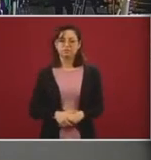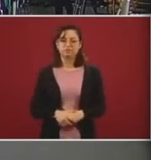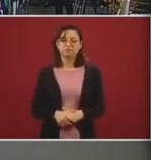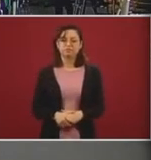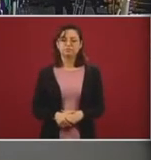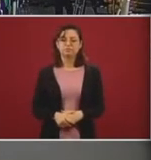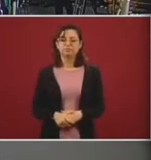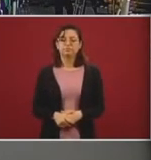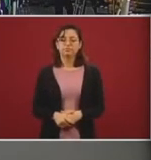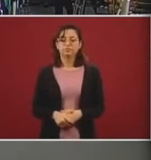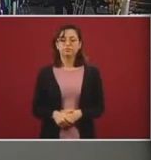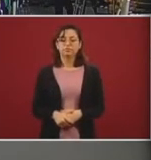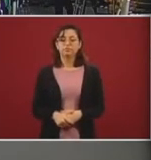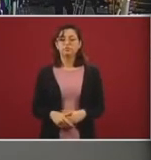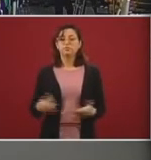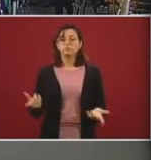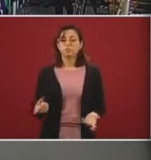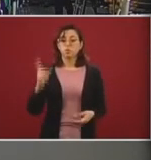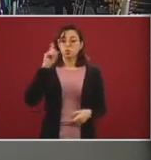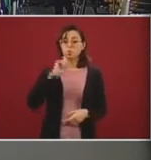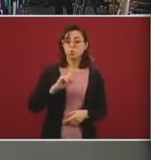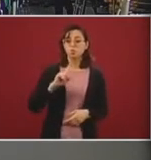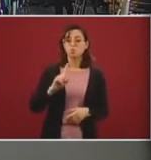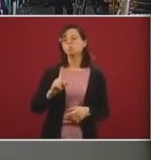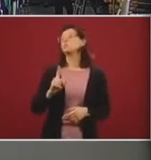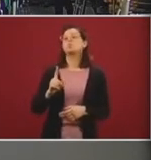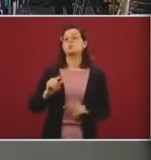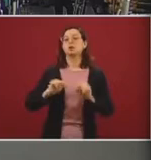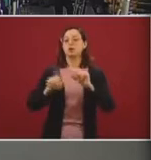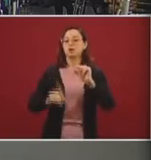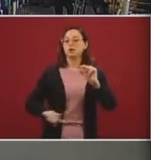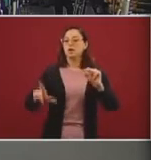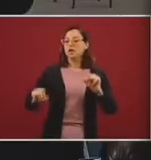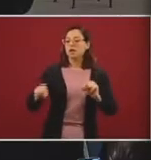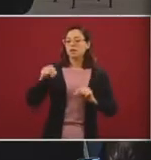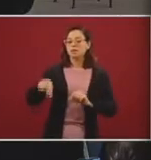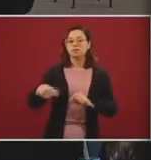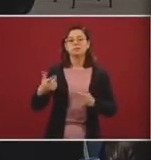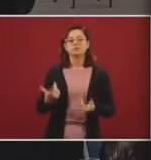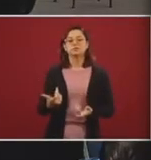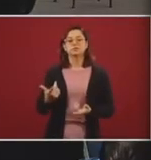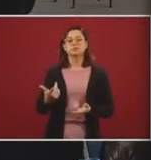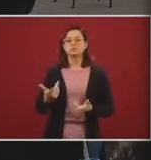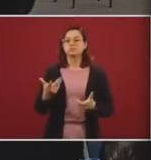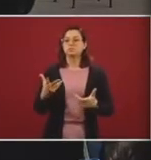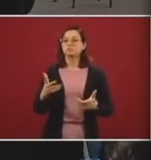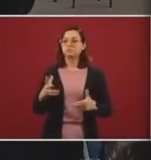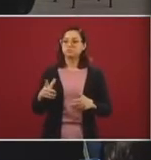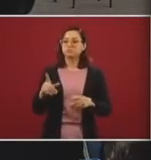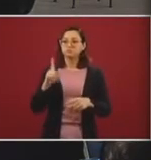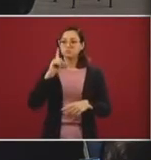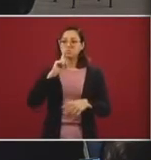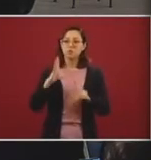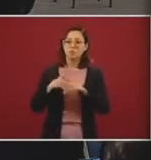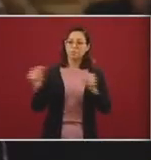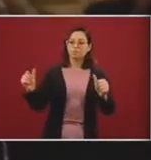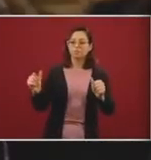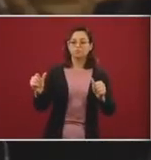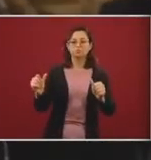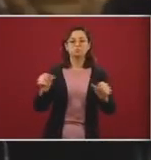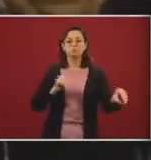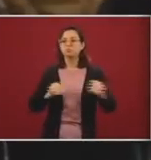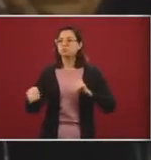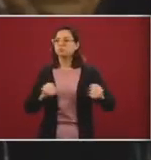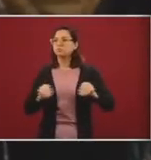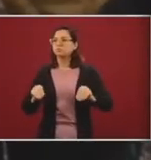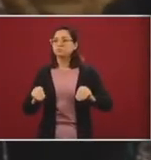en el municipio de Irapuato. Esta red también operaba en Puebla, Tlaxcala y la Ciudad de México. Hasta el momento se han liberado 5 órdenes